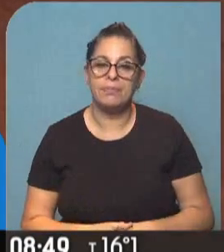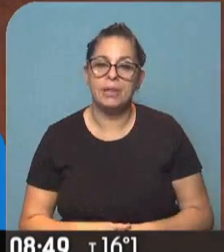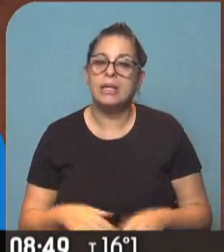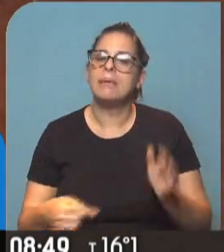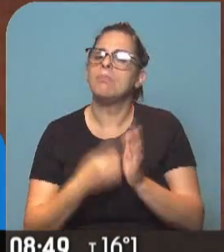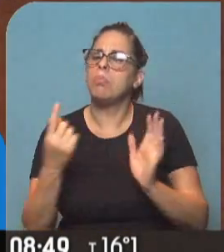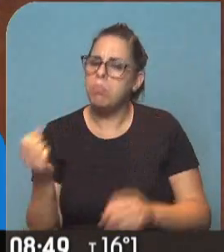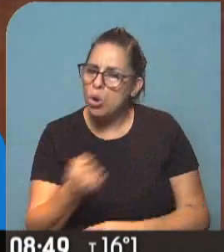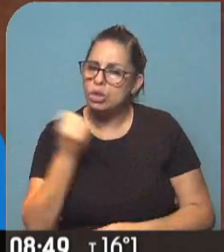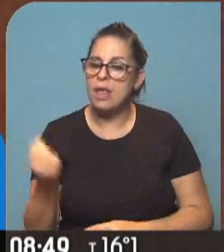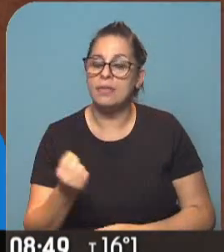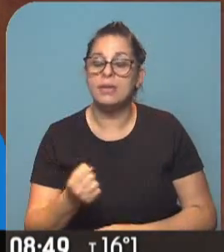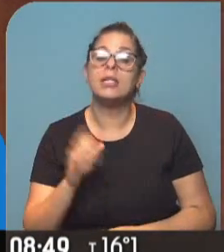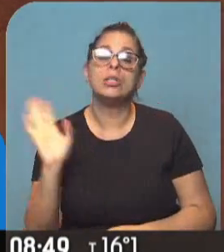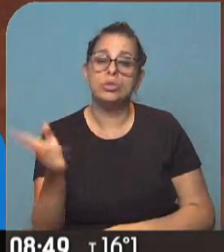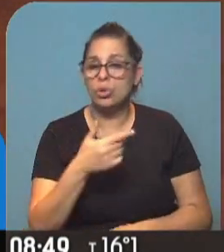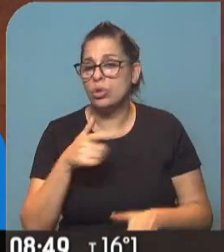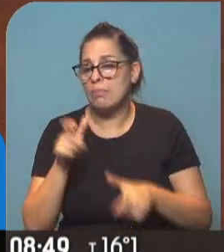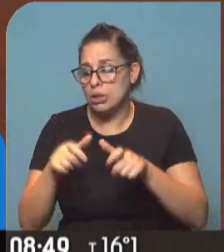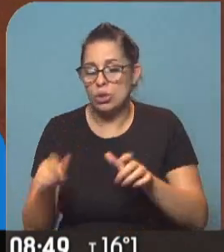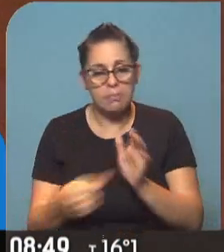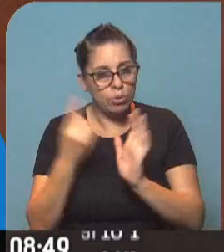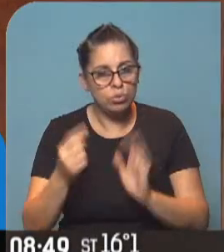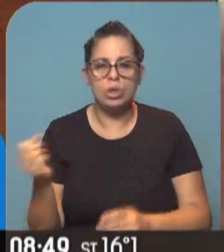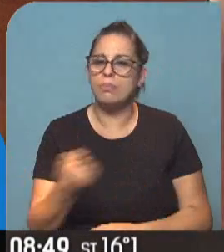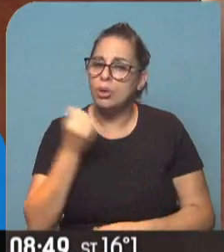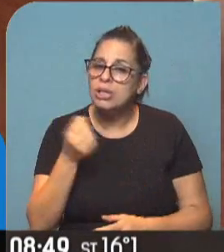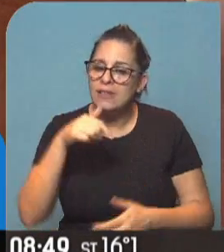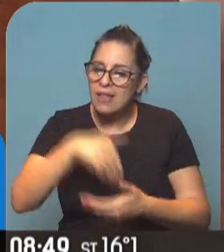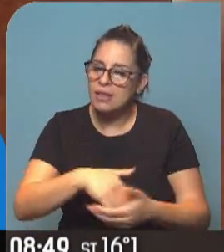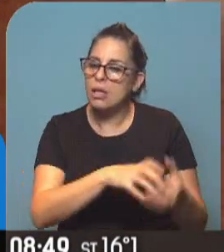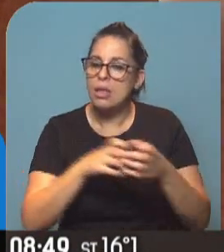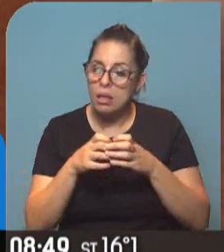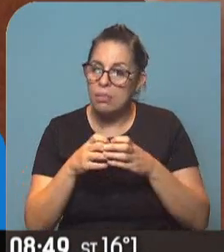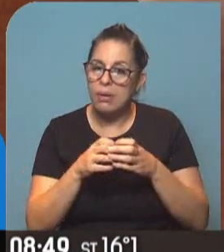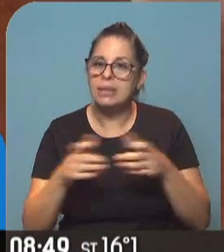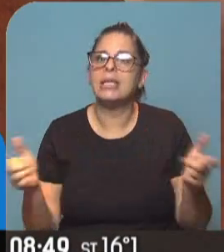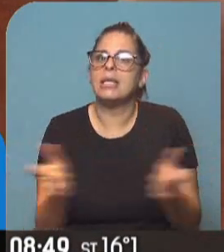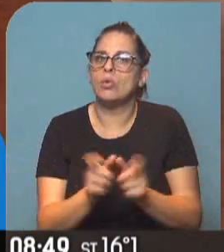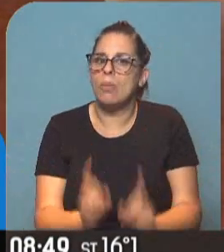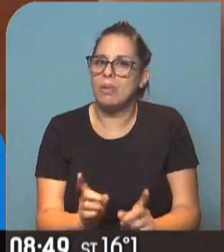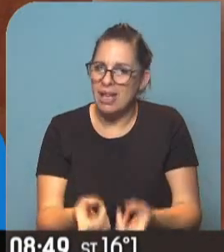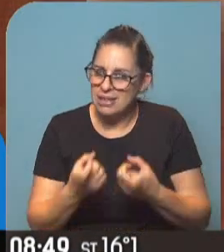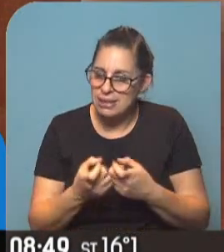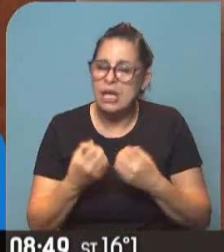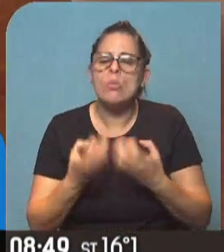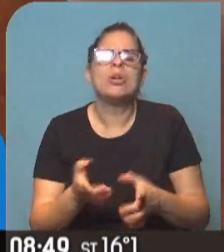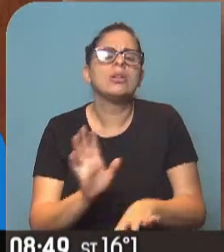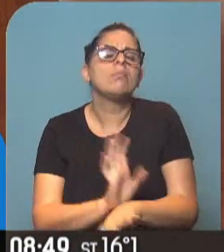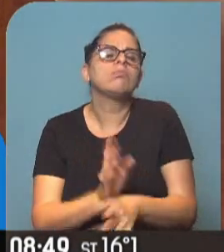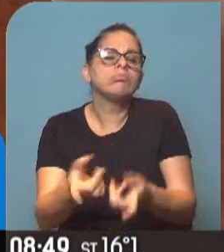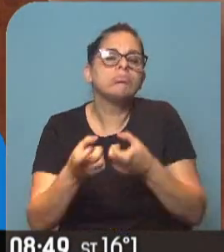son claves y creo que para todos es clave en este debate este tipo de audiencias porque es la necesidad